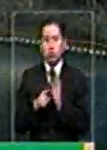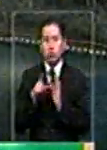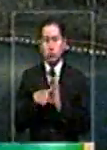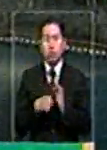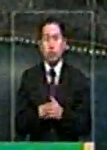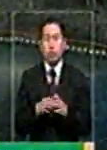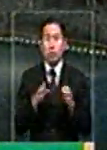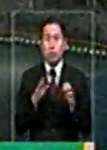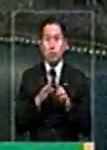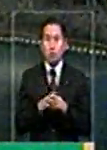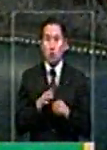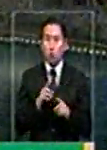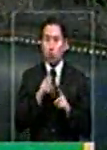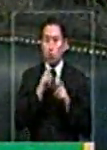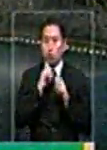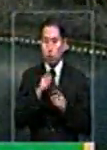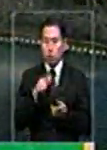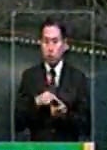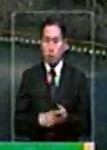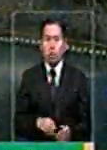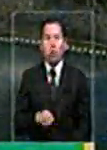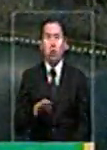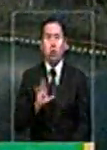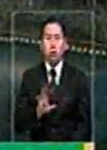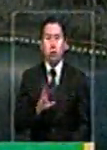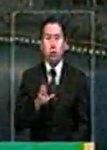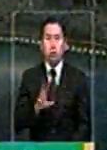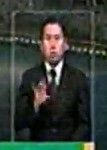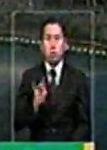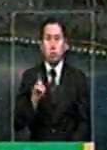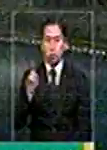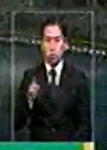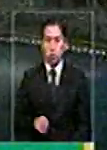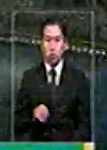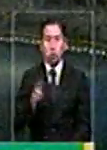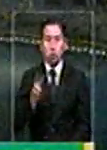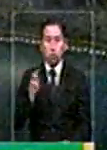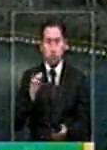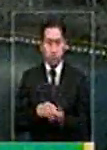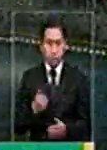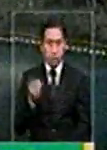caso de la ordenanza 538 quebrado 2016,